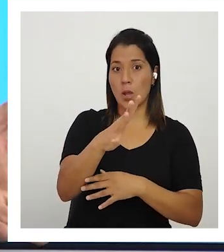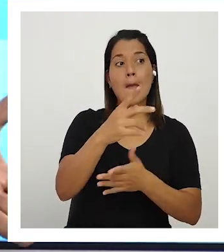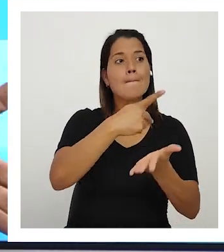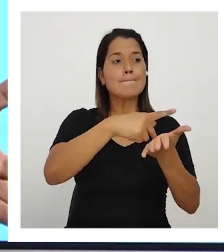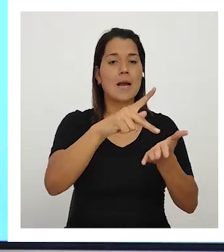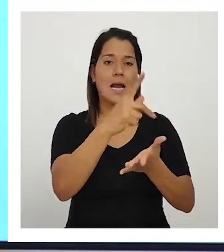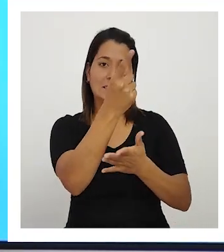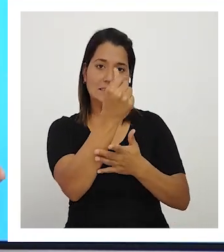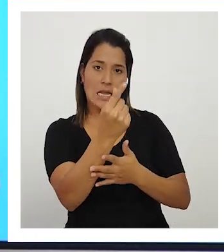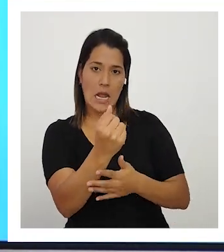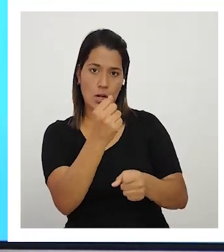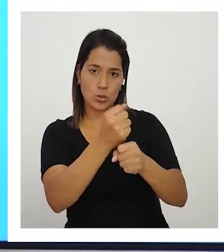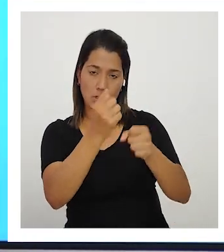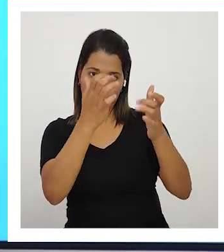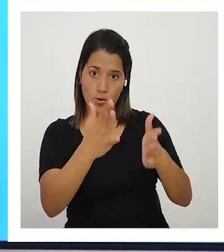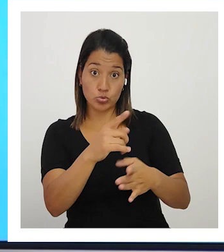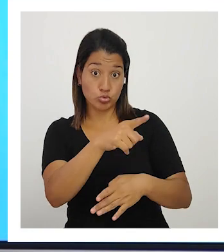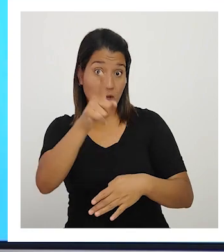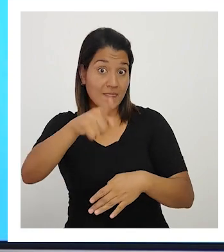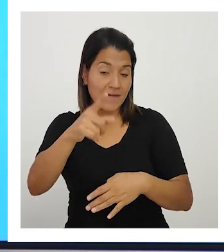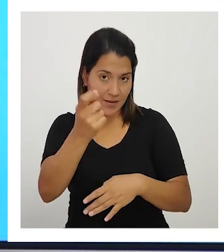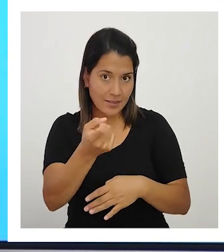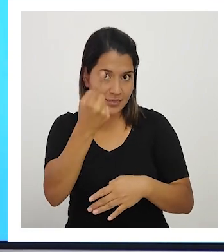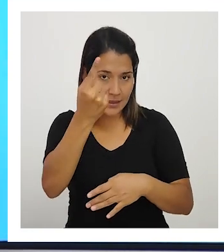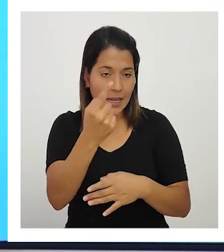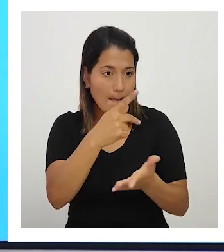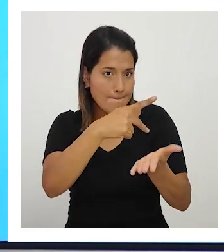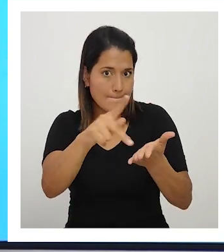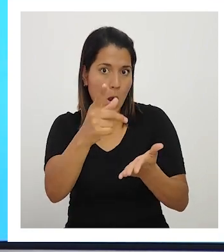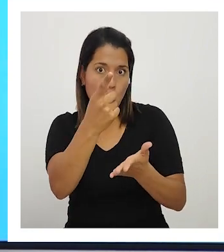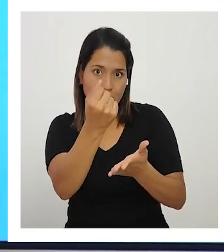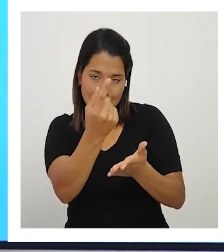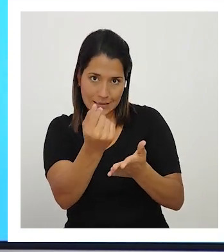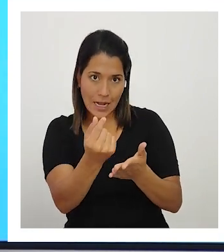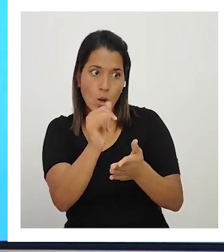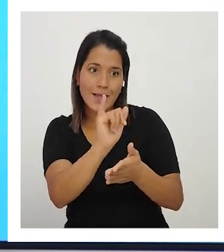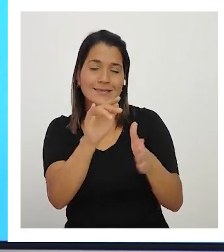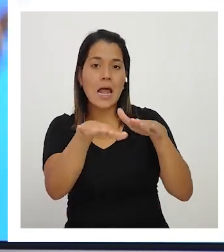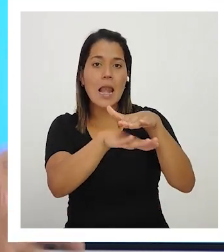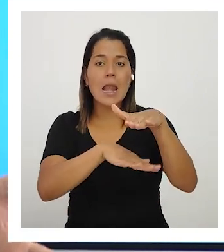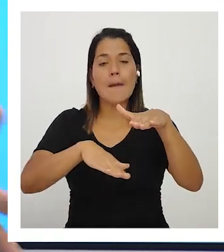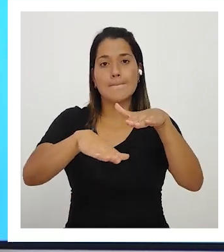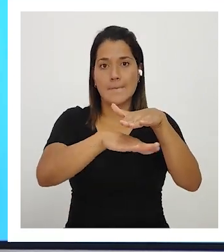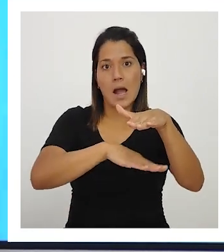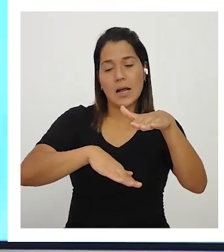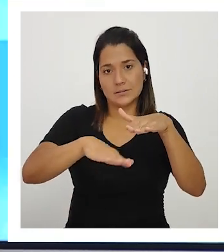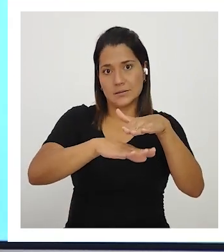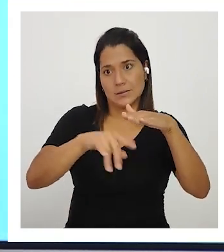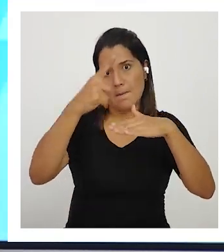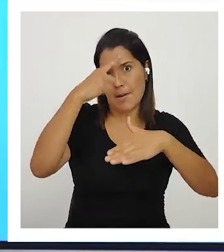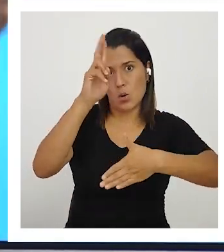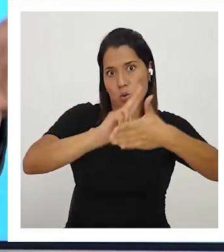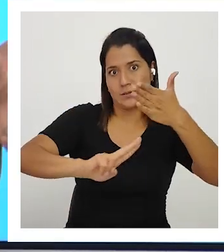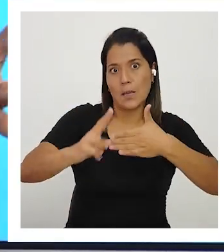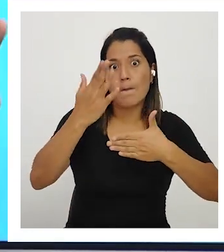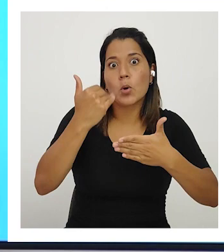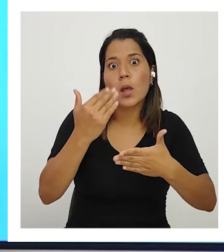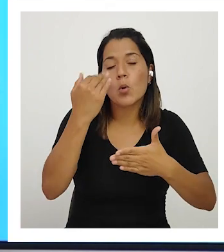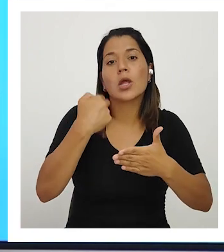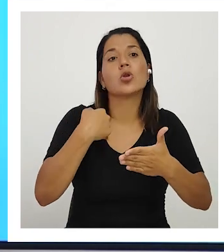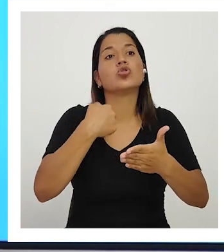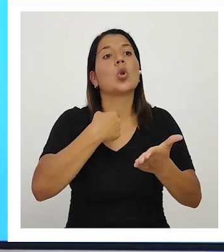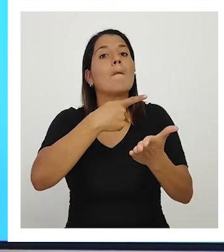hay que entender que los salarios es la base principal de las universidades, porque lo que estamos pagando es el talento humano